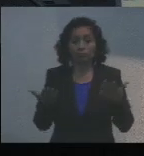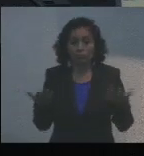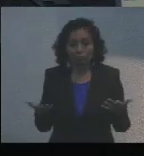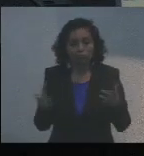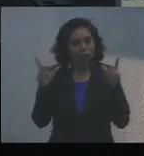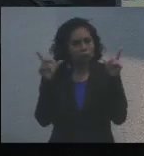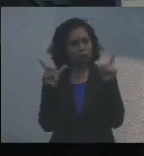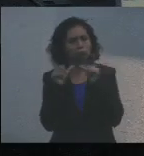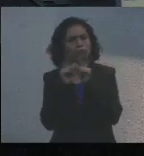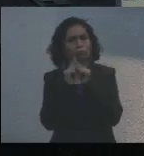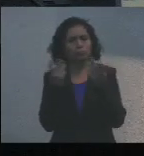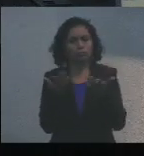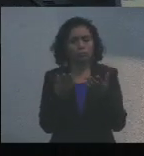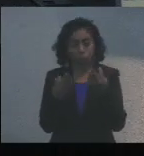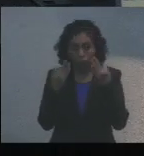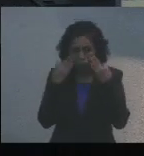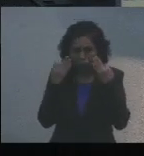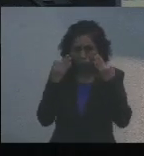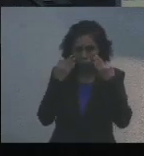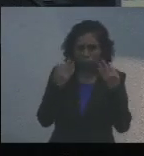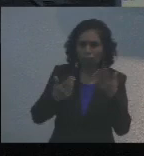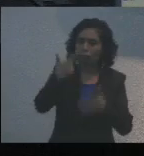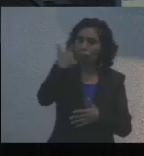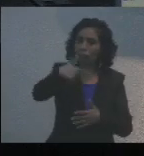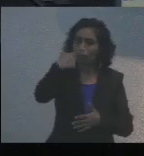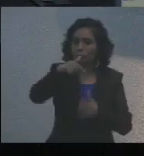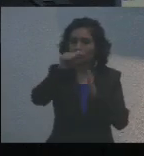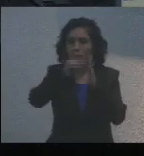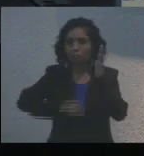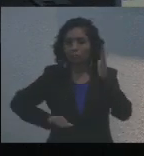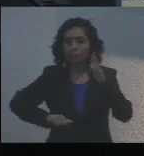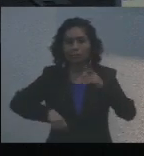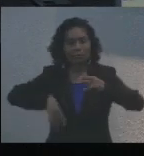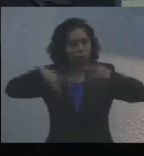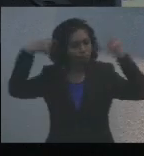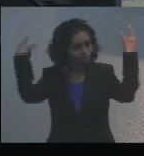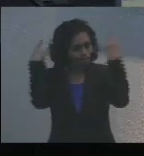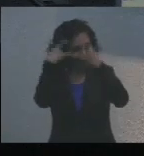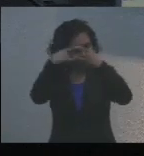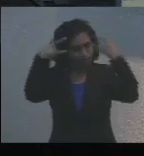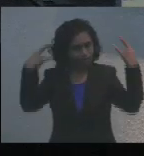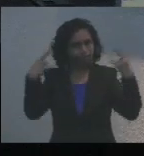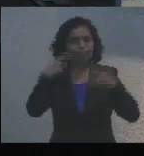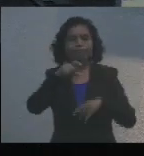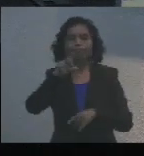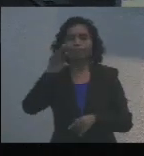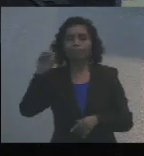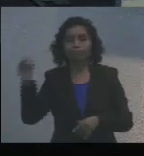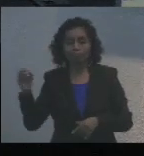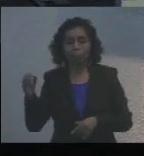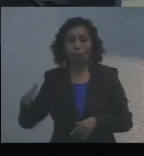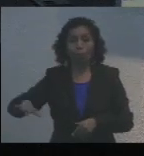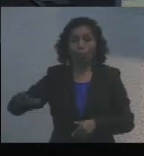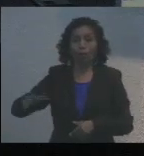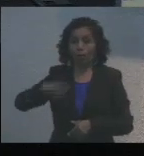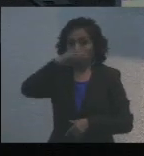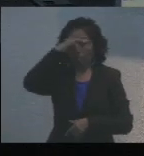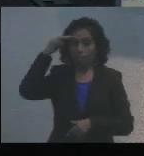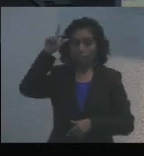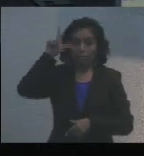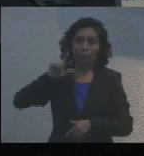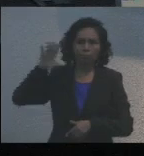resumen, hemos sido testigos de 12 meses verdaderamente históricos para Quintana Roo. Bajo el liderazgo de nuestra